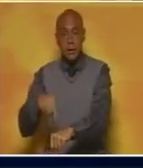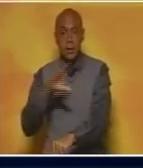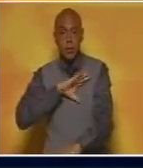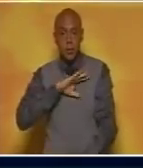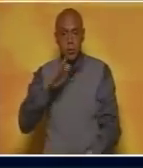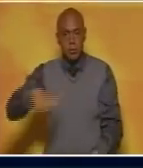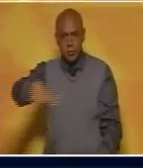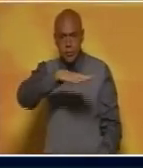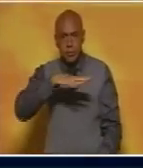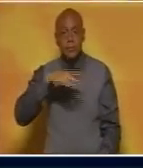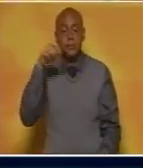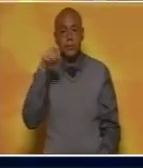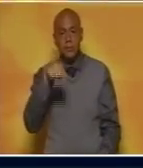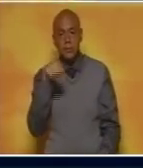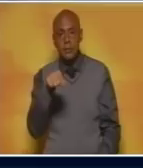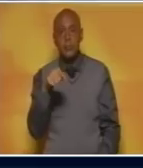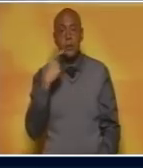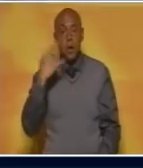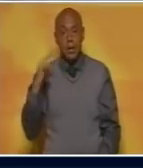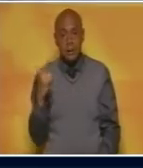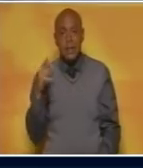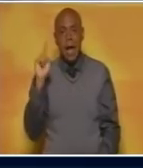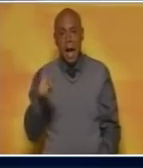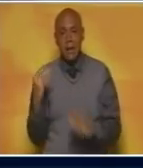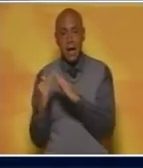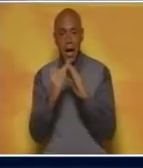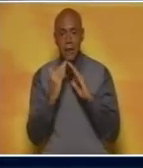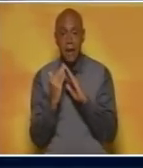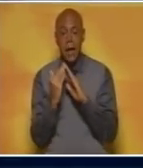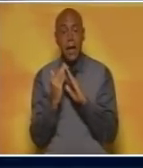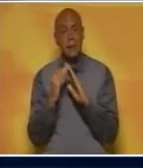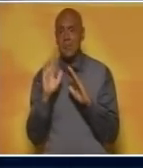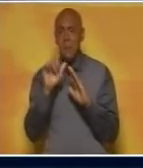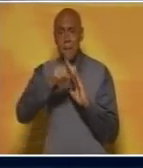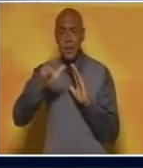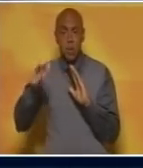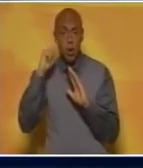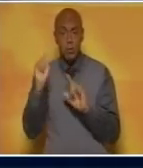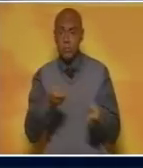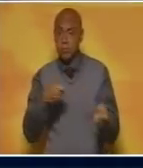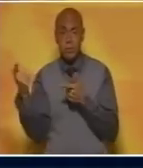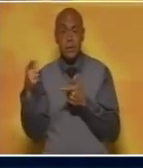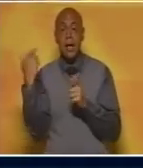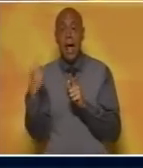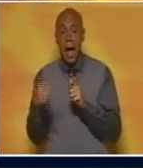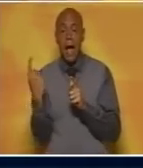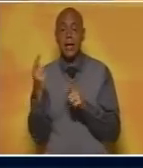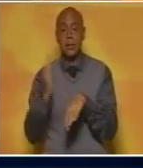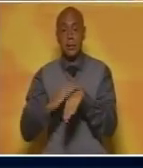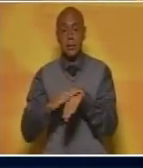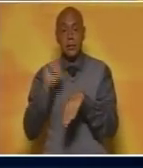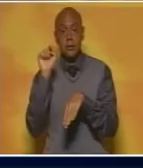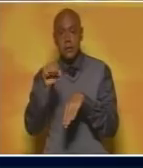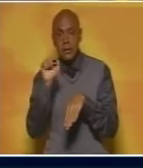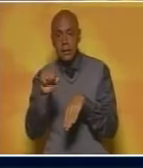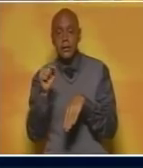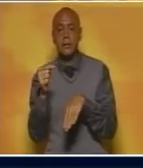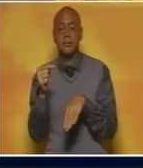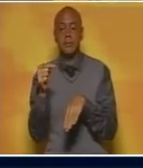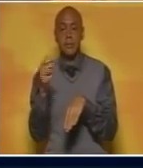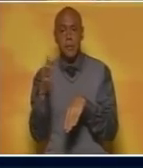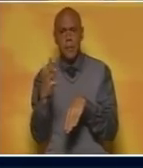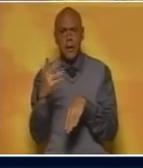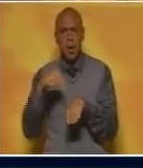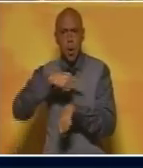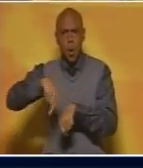de Ventura, miles de personas fueron evacuadas después de que se declarara el llamado incendio Easy, que en